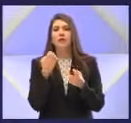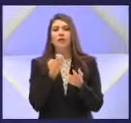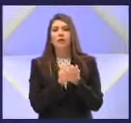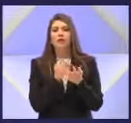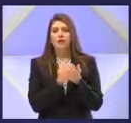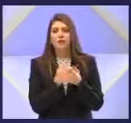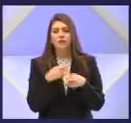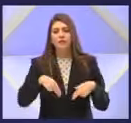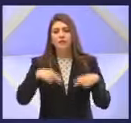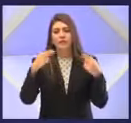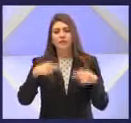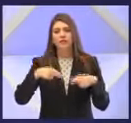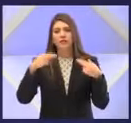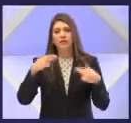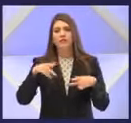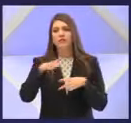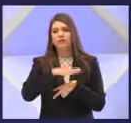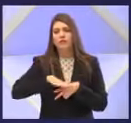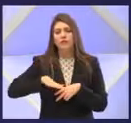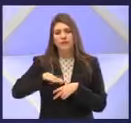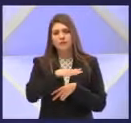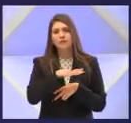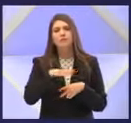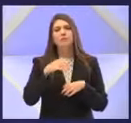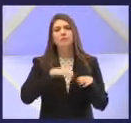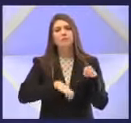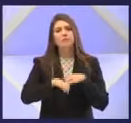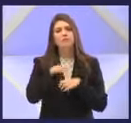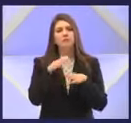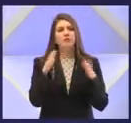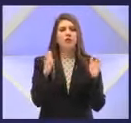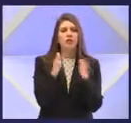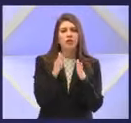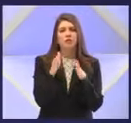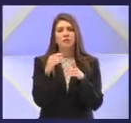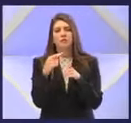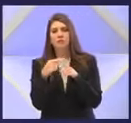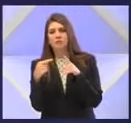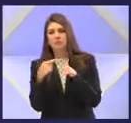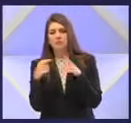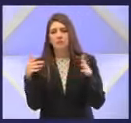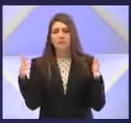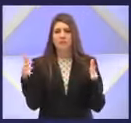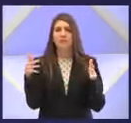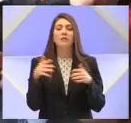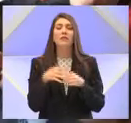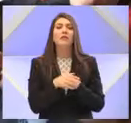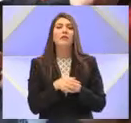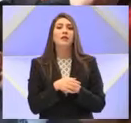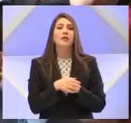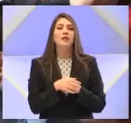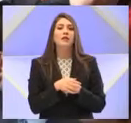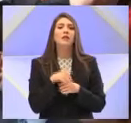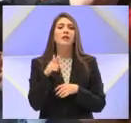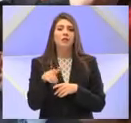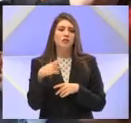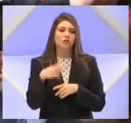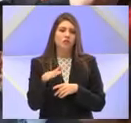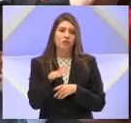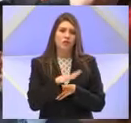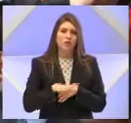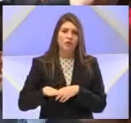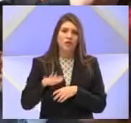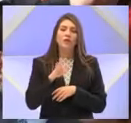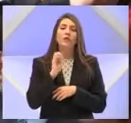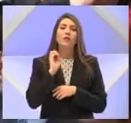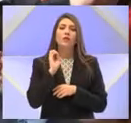chicas y medianas que inciden en un nivel pues local o cuando